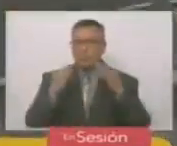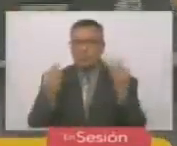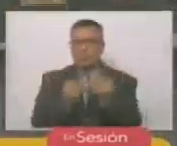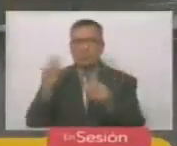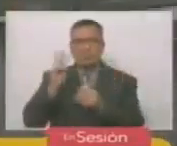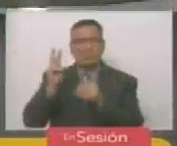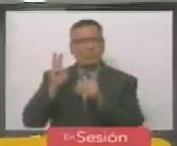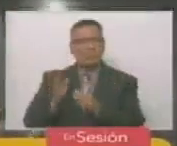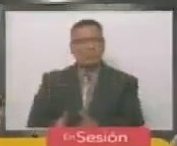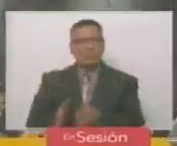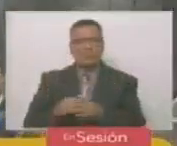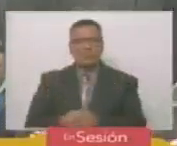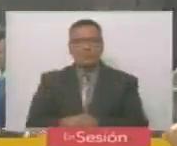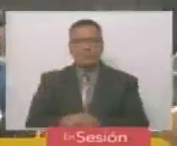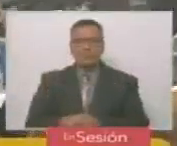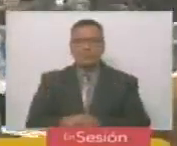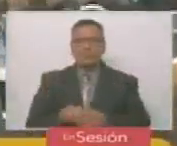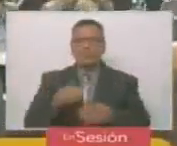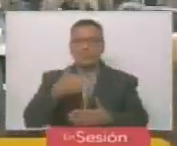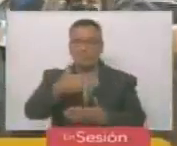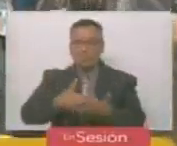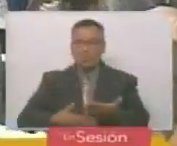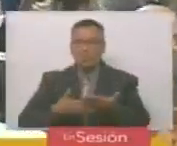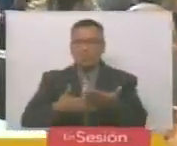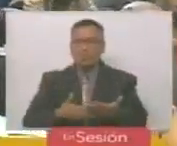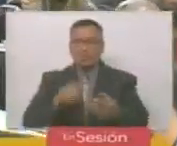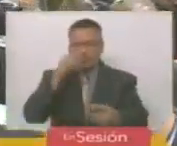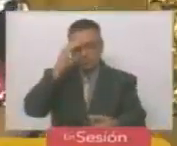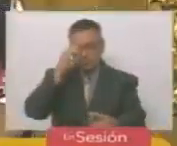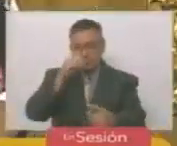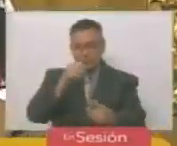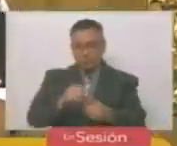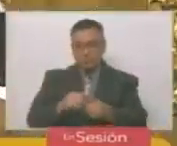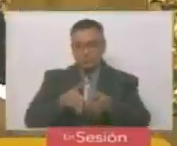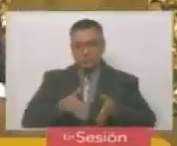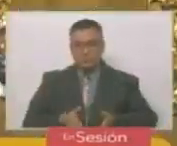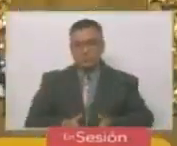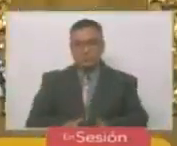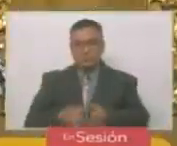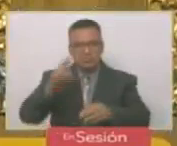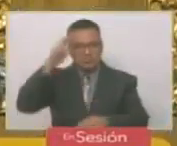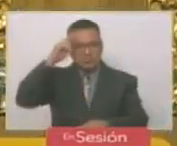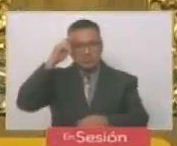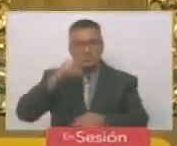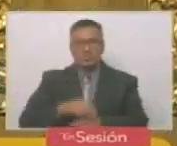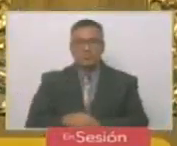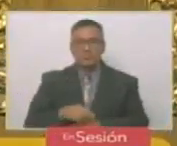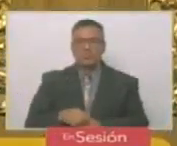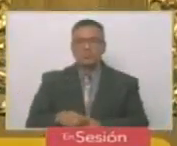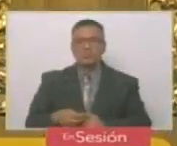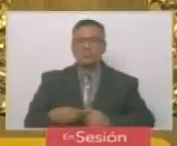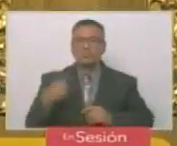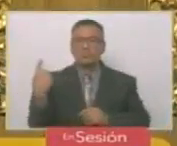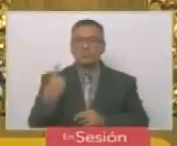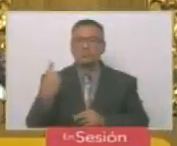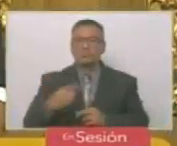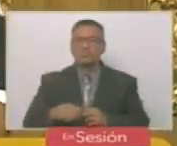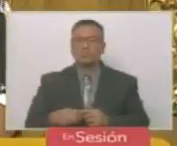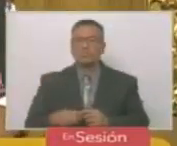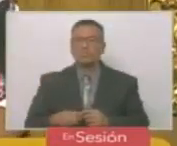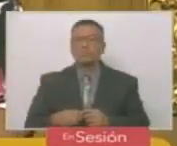venezolanas, introduce como objetivo la crianza respetuosa, que es solo